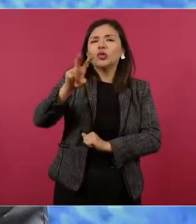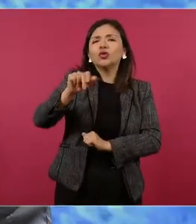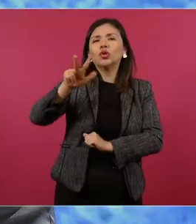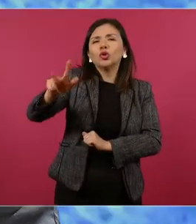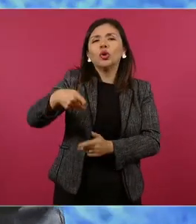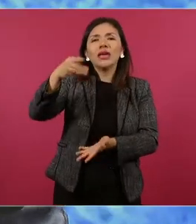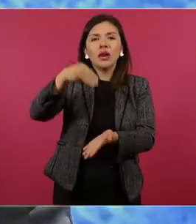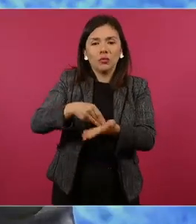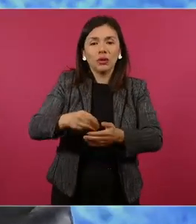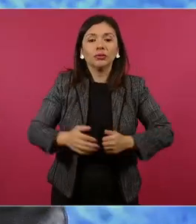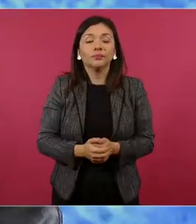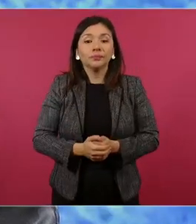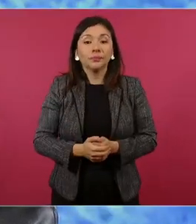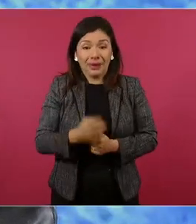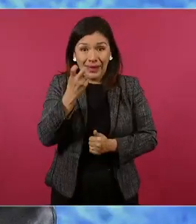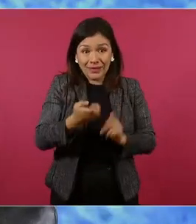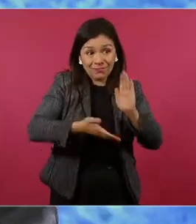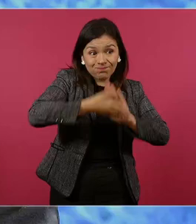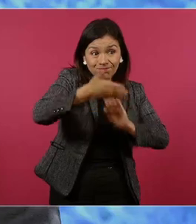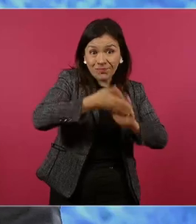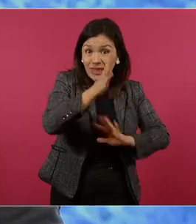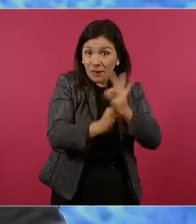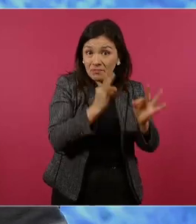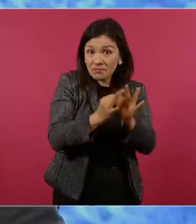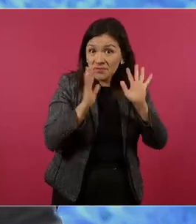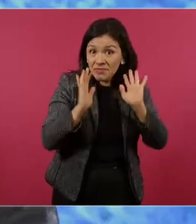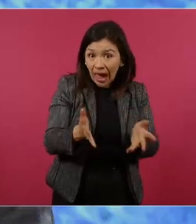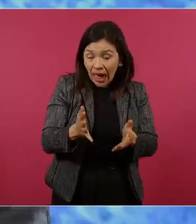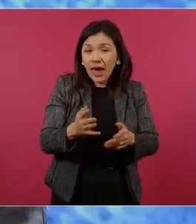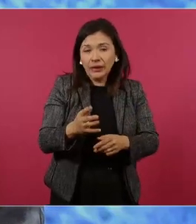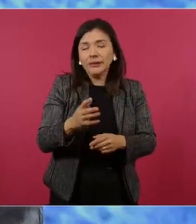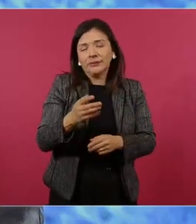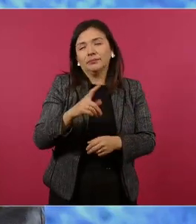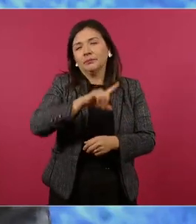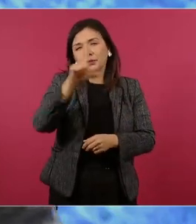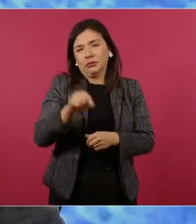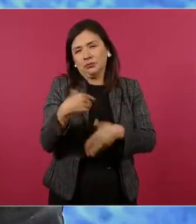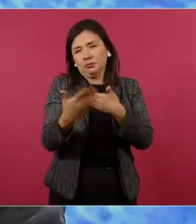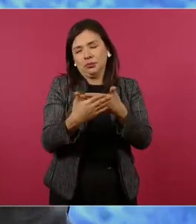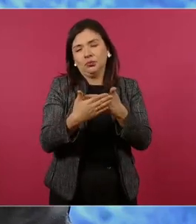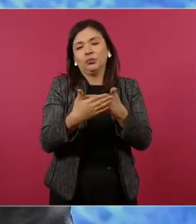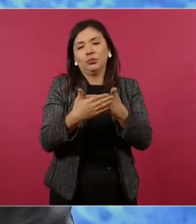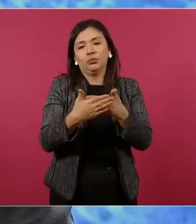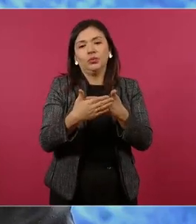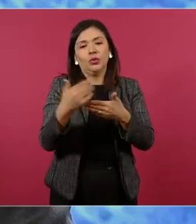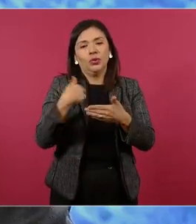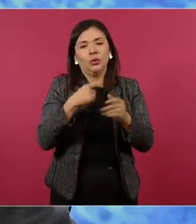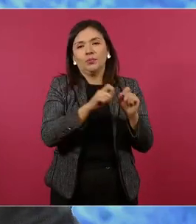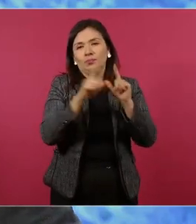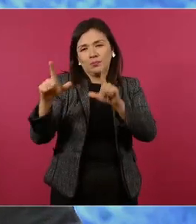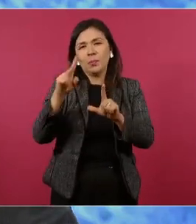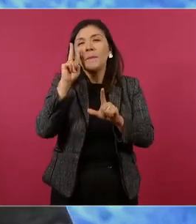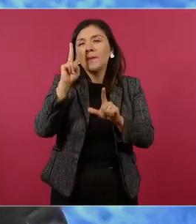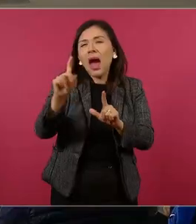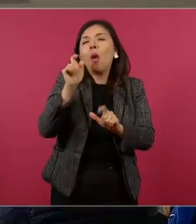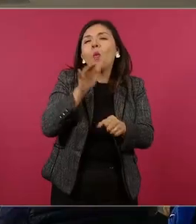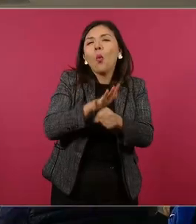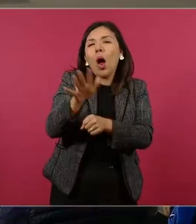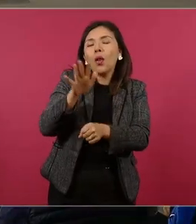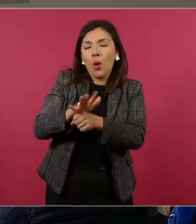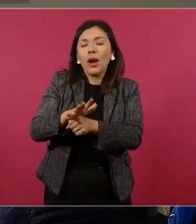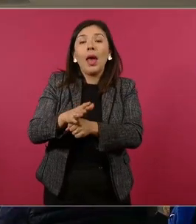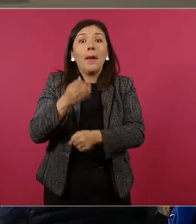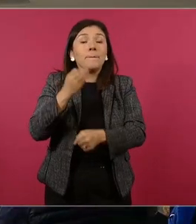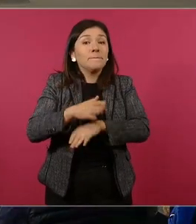km entre las obras que están concluidas que brevemente me pasaré por algunas de ellas eh